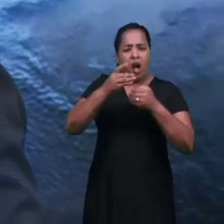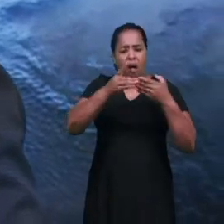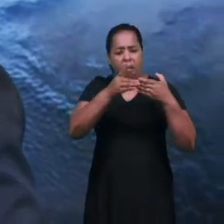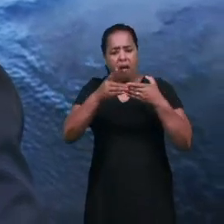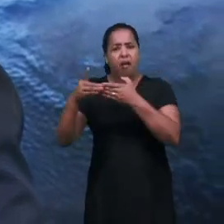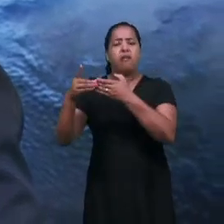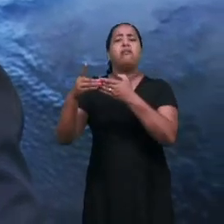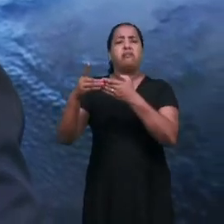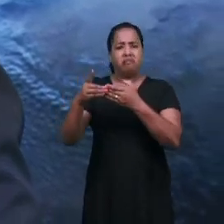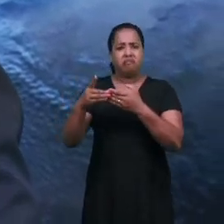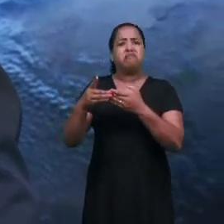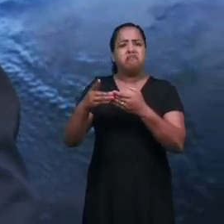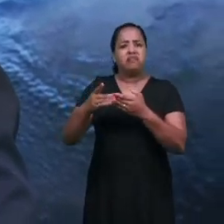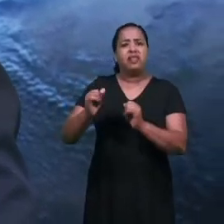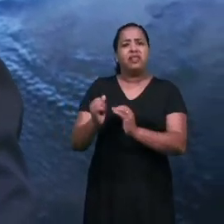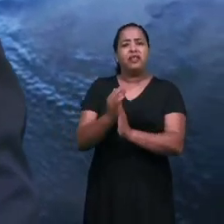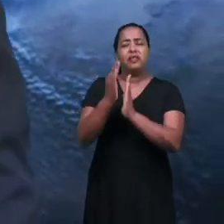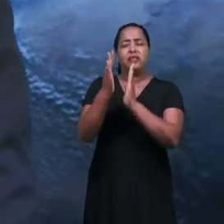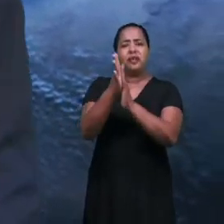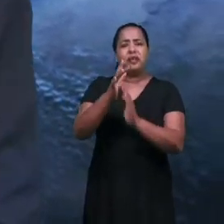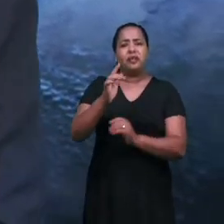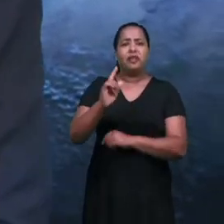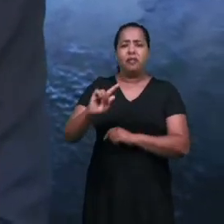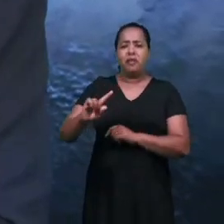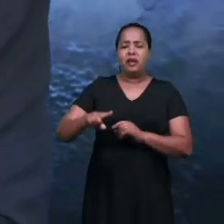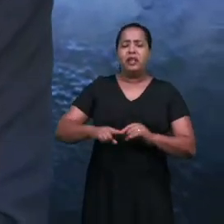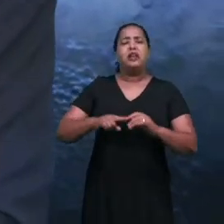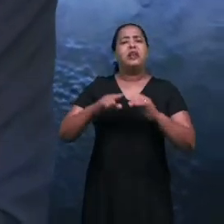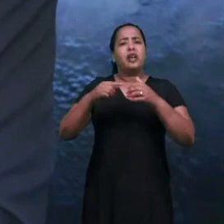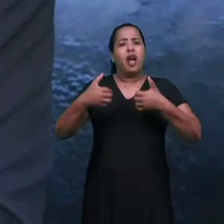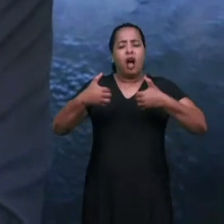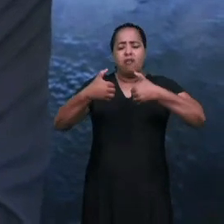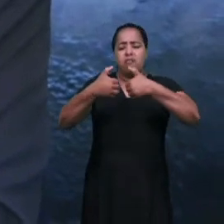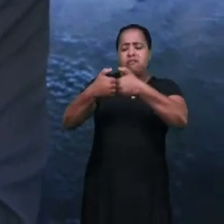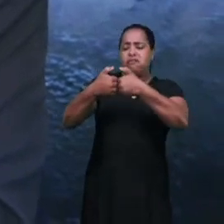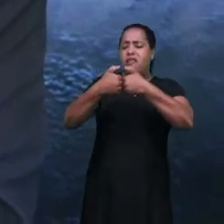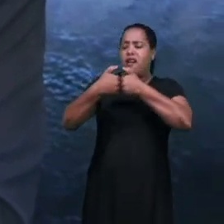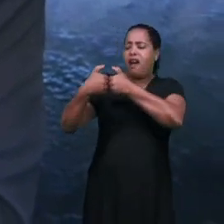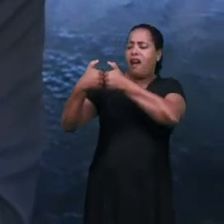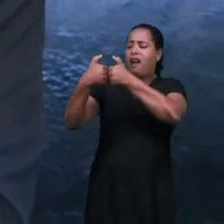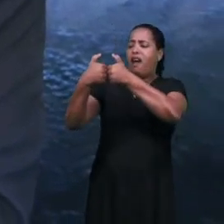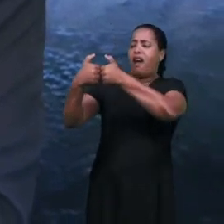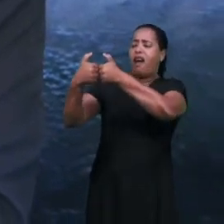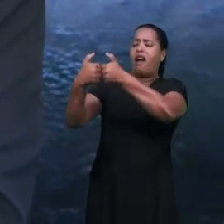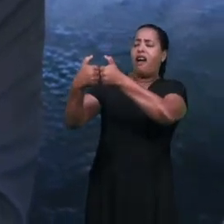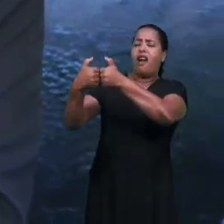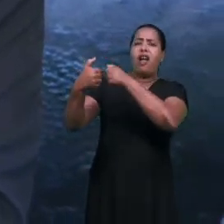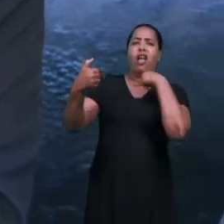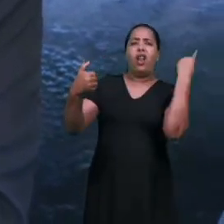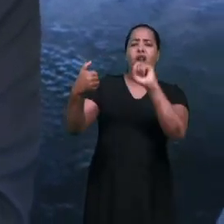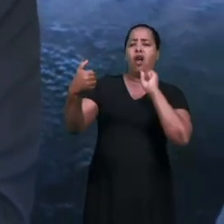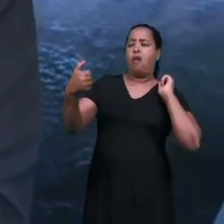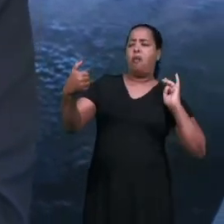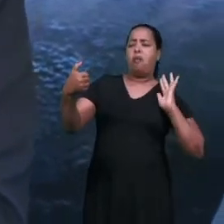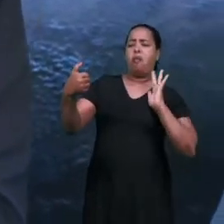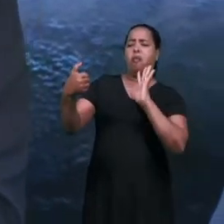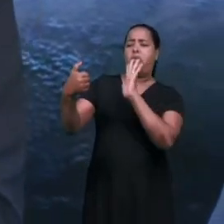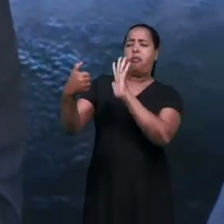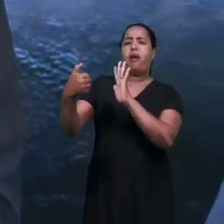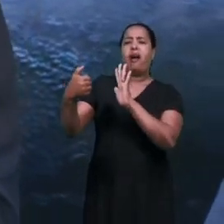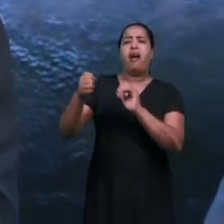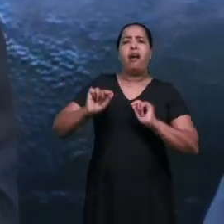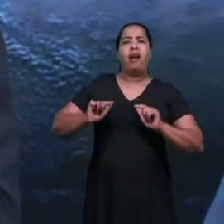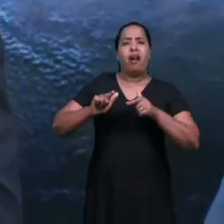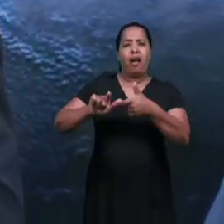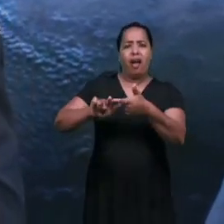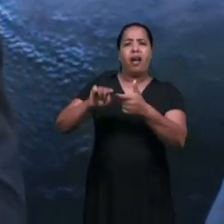va delante de esta obra. Te alabamos, Señor, porque estamos detrás del arca. El arca está delante. La operación de la Trinidad